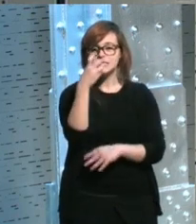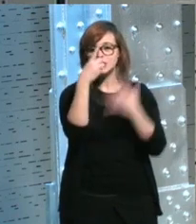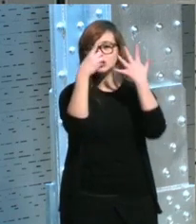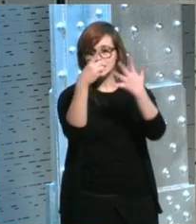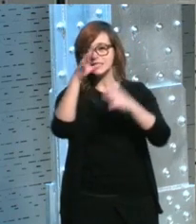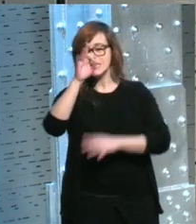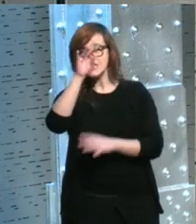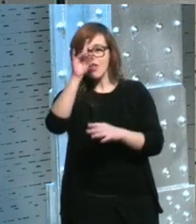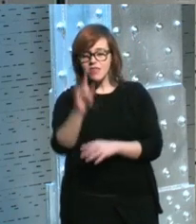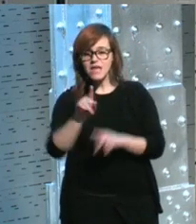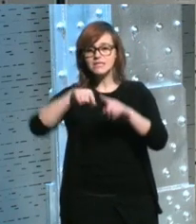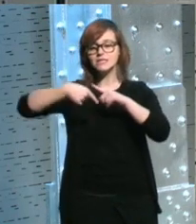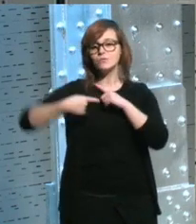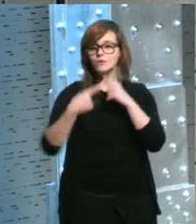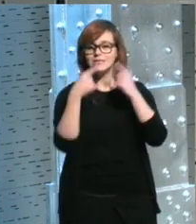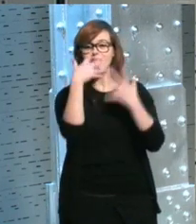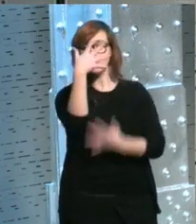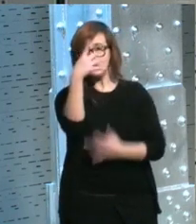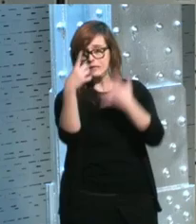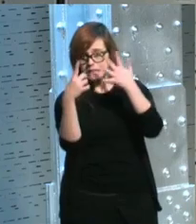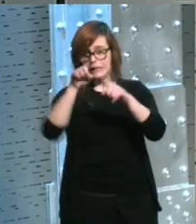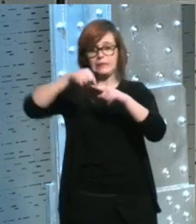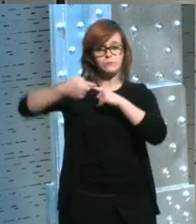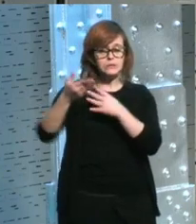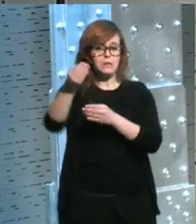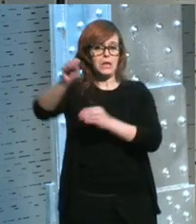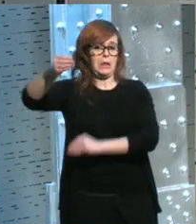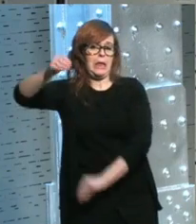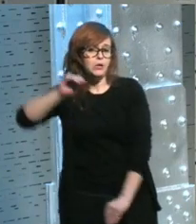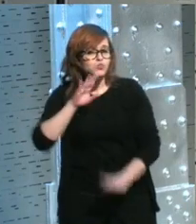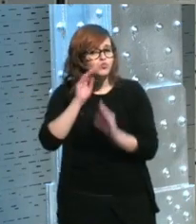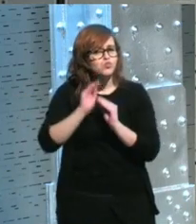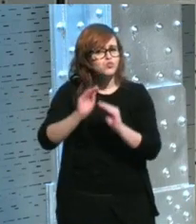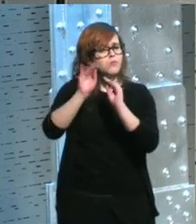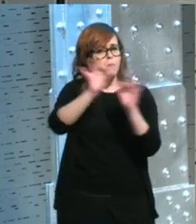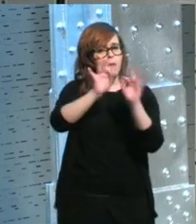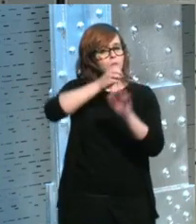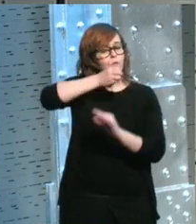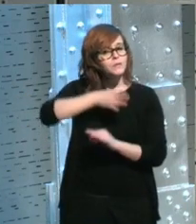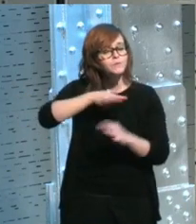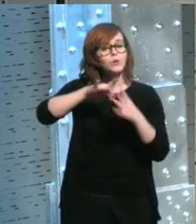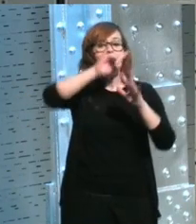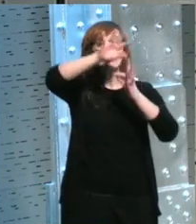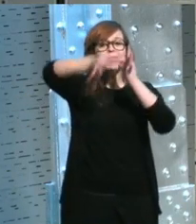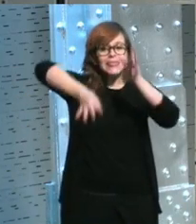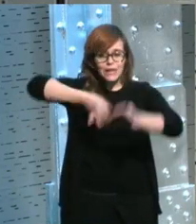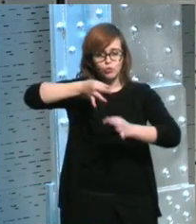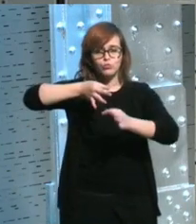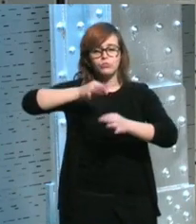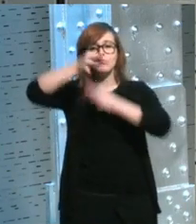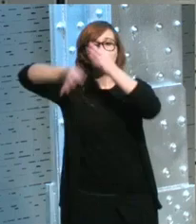256 y después de 10.000, etc. Y lo que pasa hoy es que todos los ciclos están